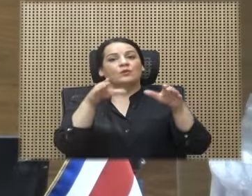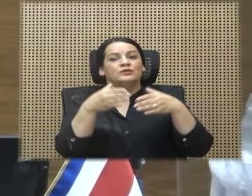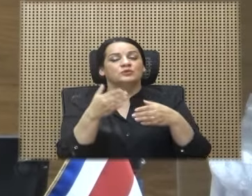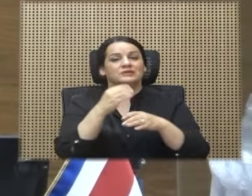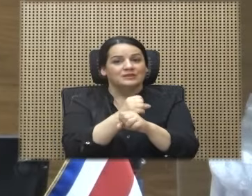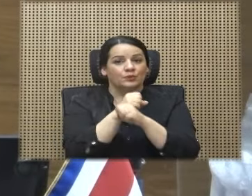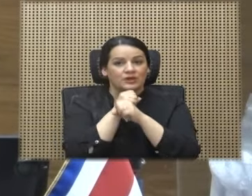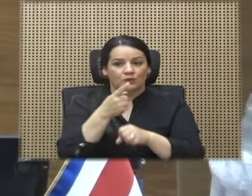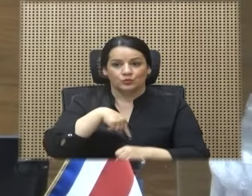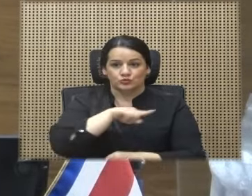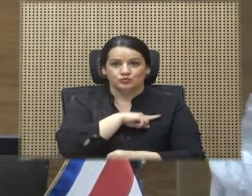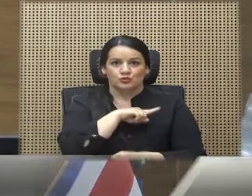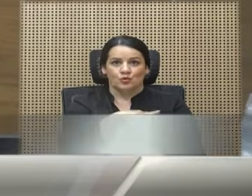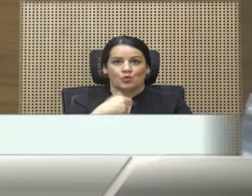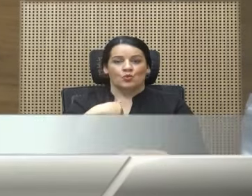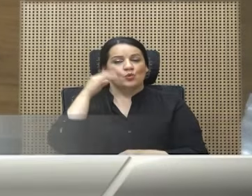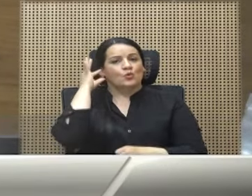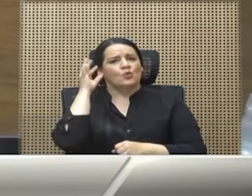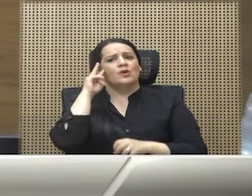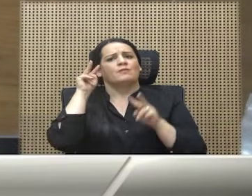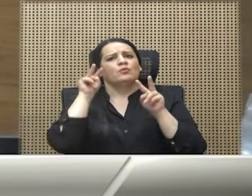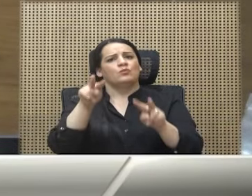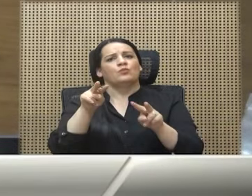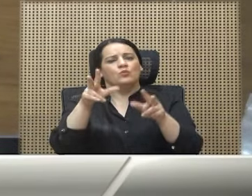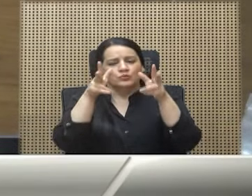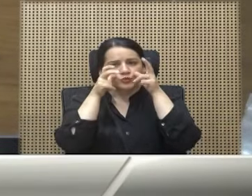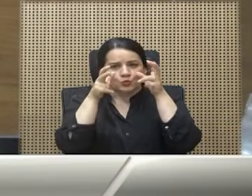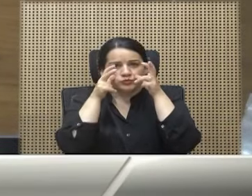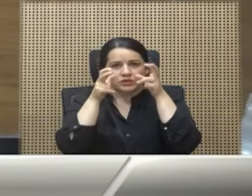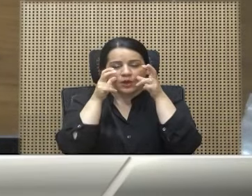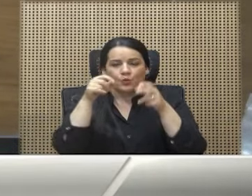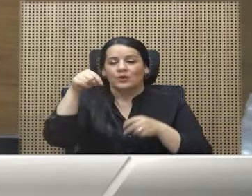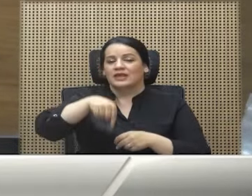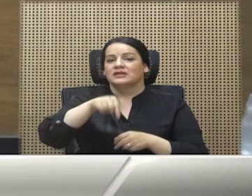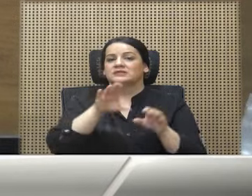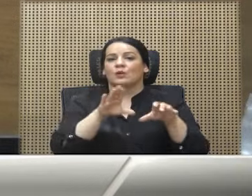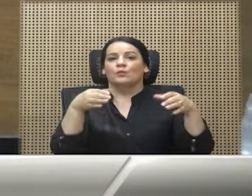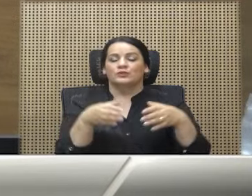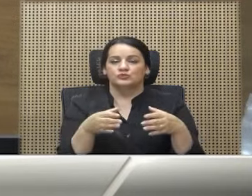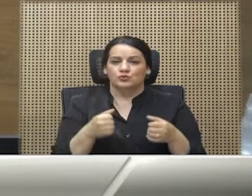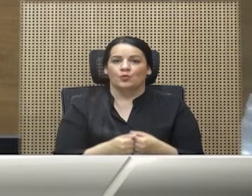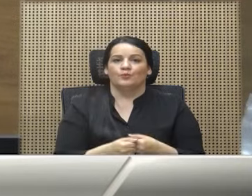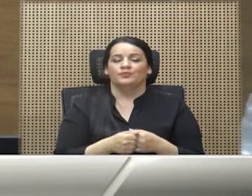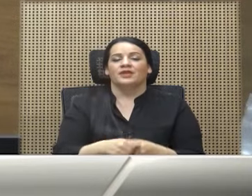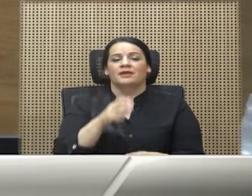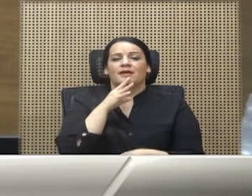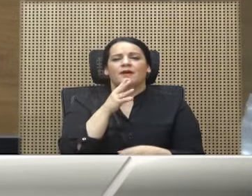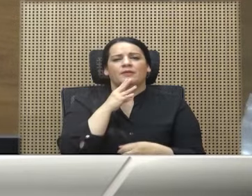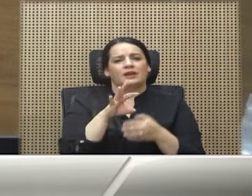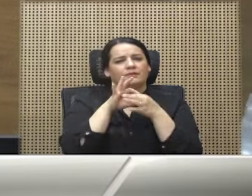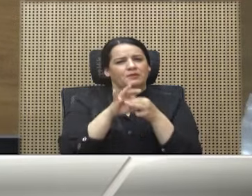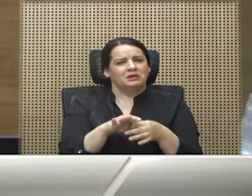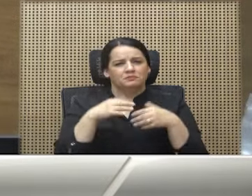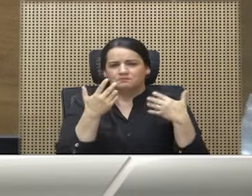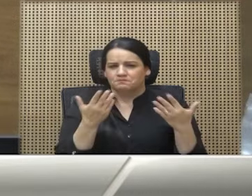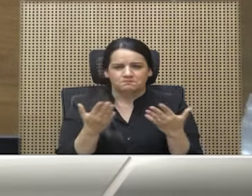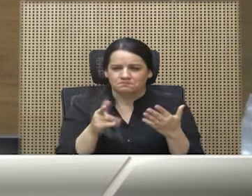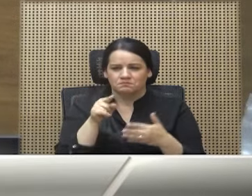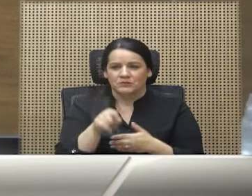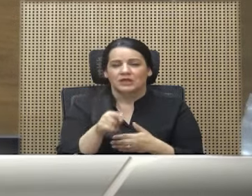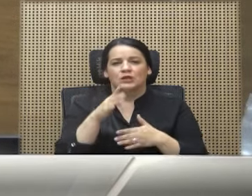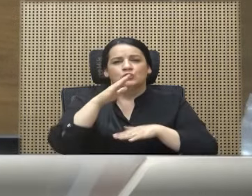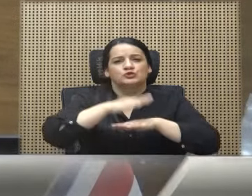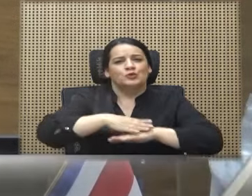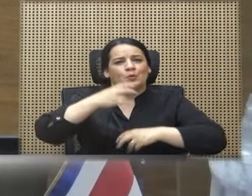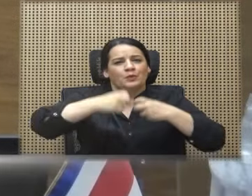nosotros y nosotras hemos visto y hemos escuchado en esta comisión hablar acerca de los de los de